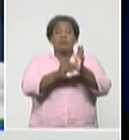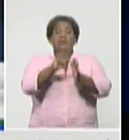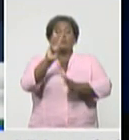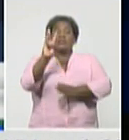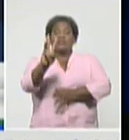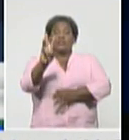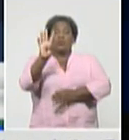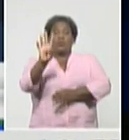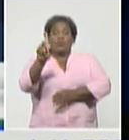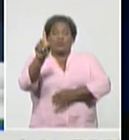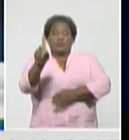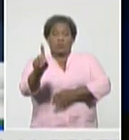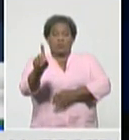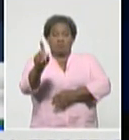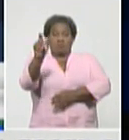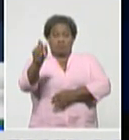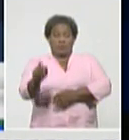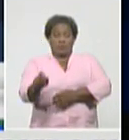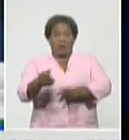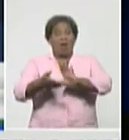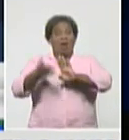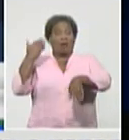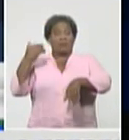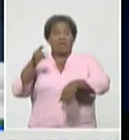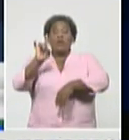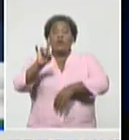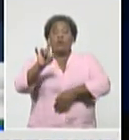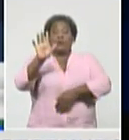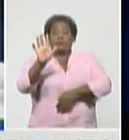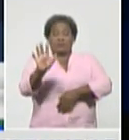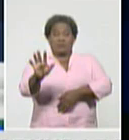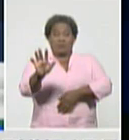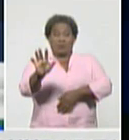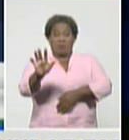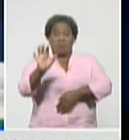2.341 pacientes. Ya el 95%